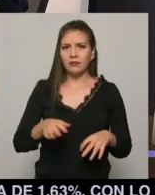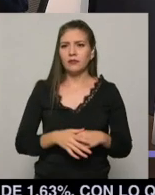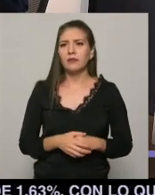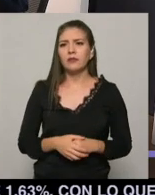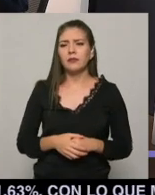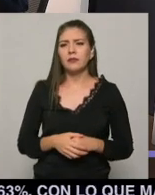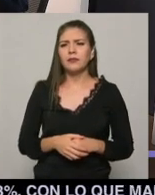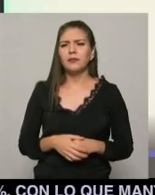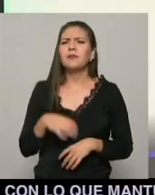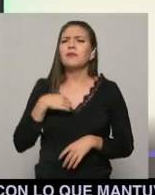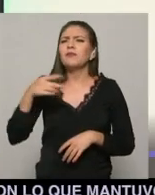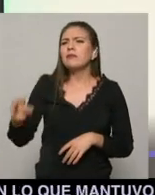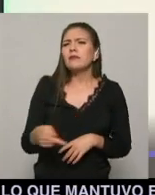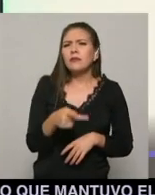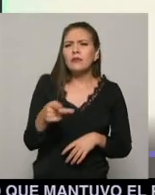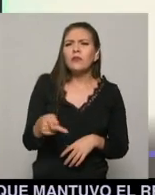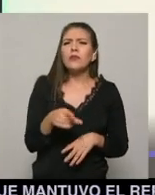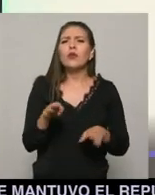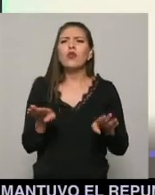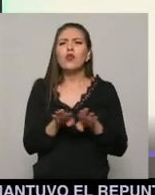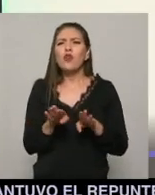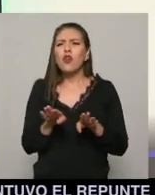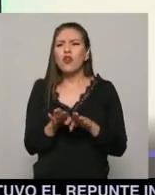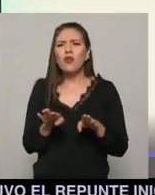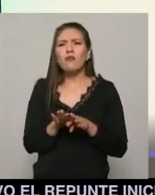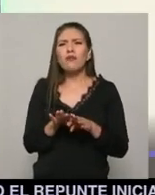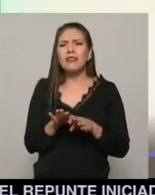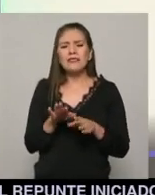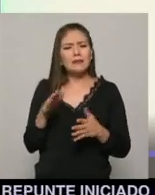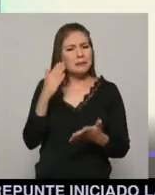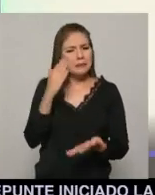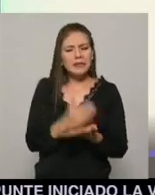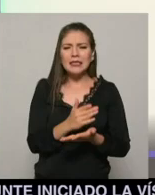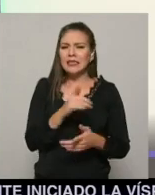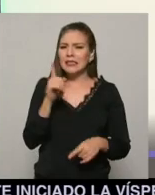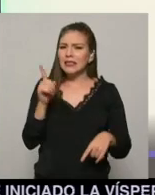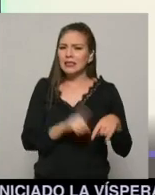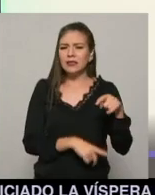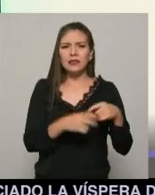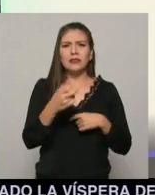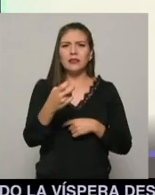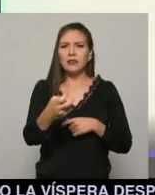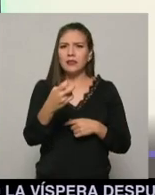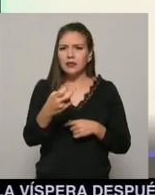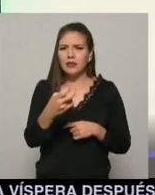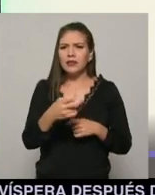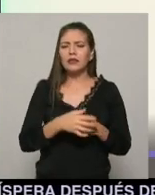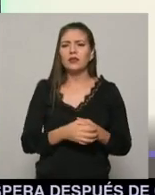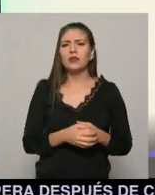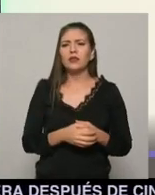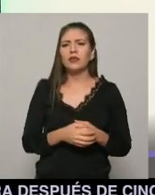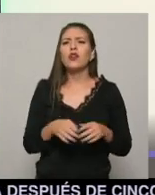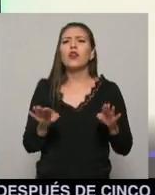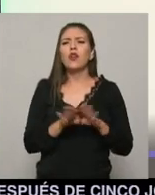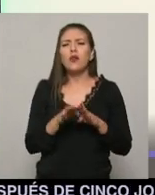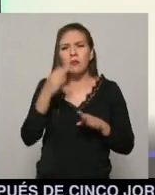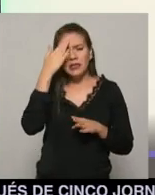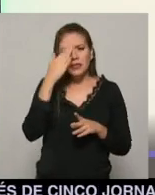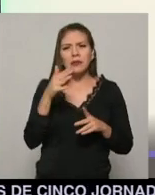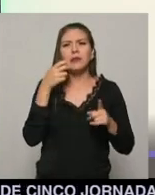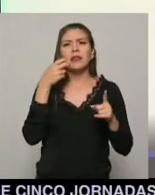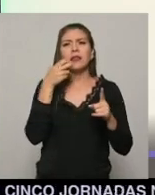pregunta que sigue es cómo purgar esto, cómo lograr saber qué elemento de la policía realmente